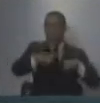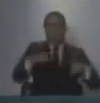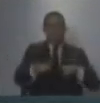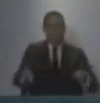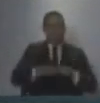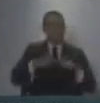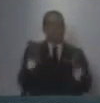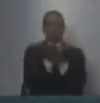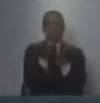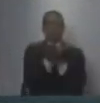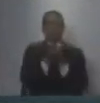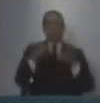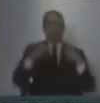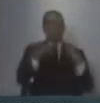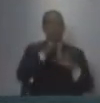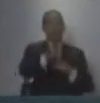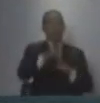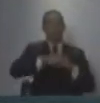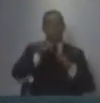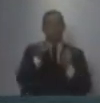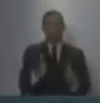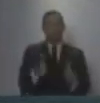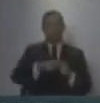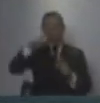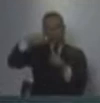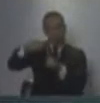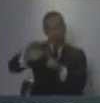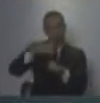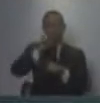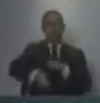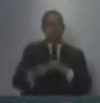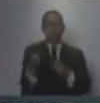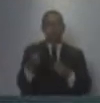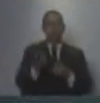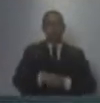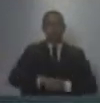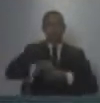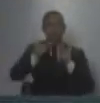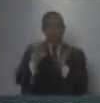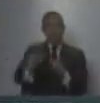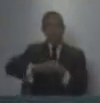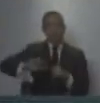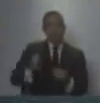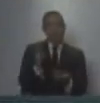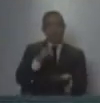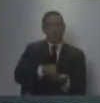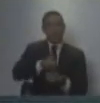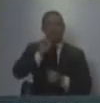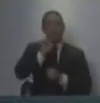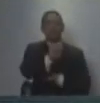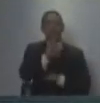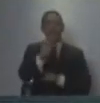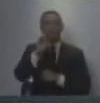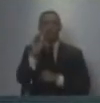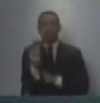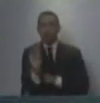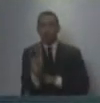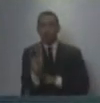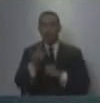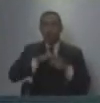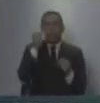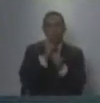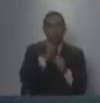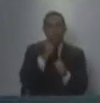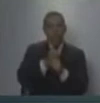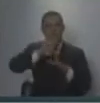modalidades, dándoles respuesta oportuna. La misma intendencia realizó 102 operativos de seguridad, diurnos, vespertinos y